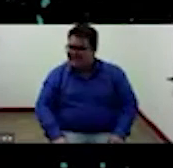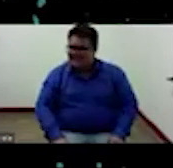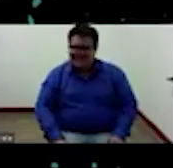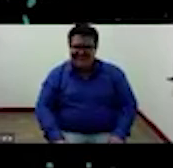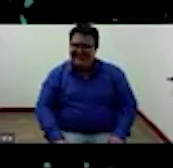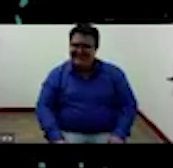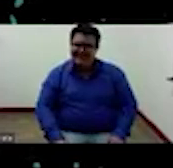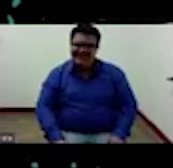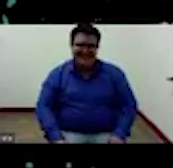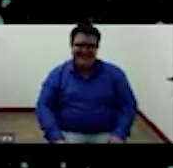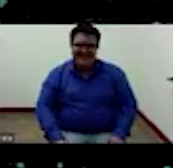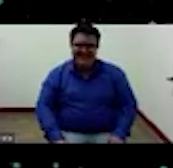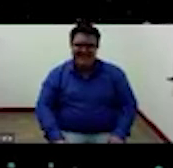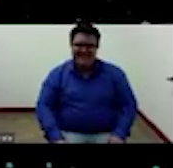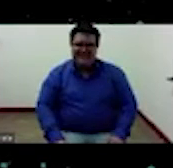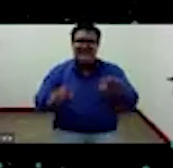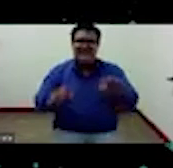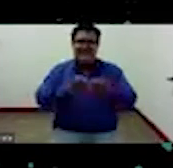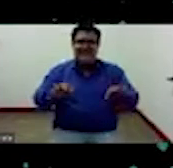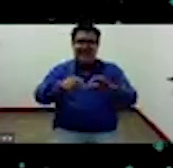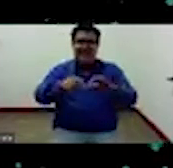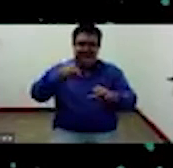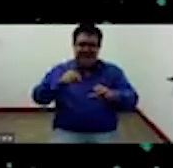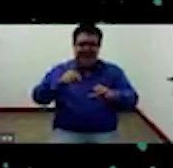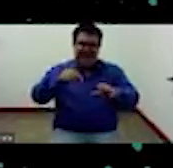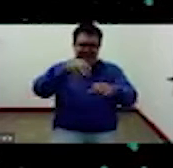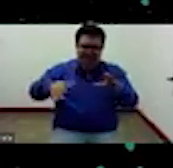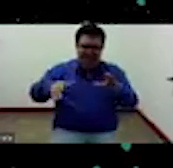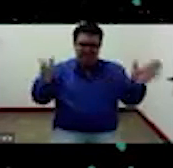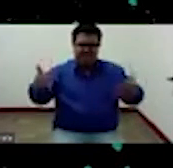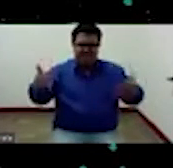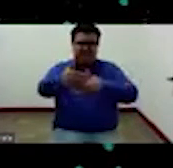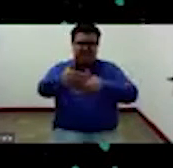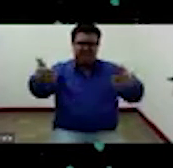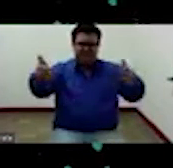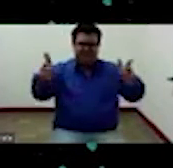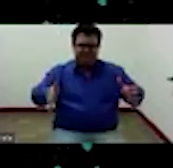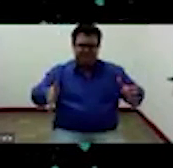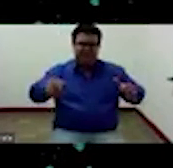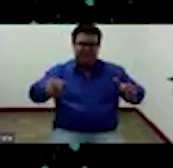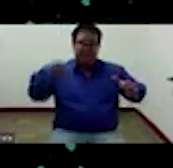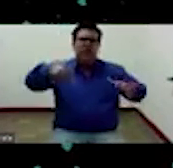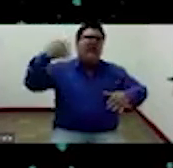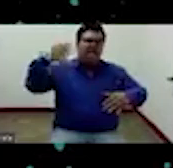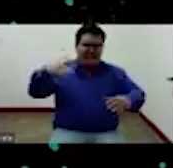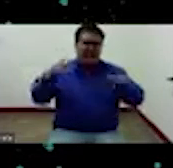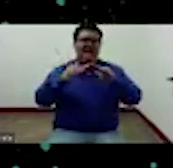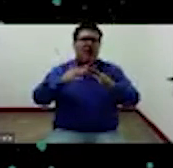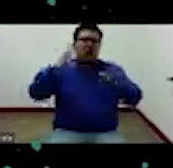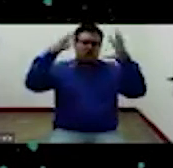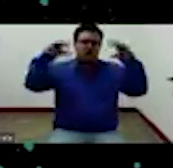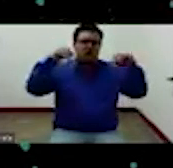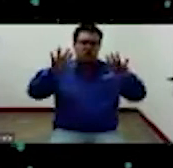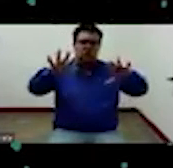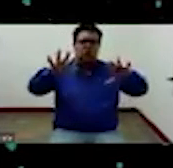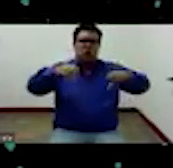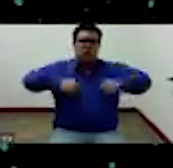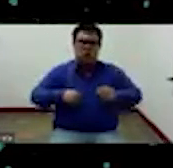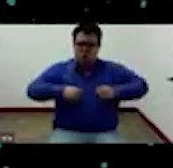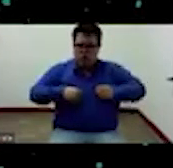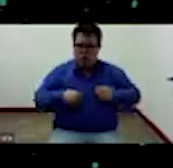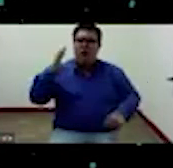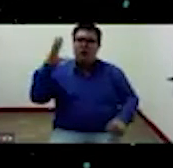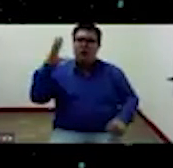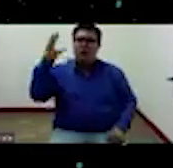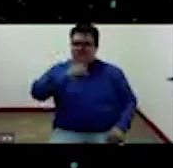Estos fósiles, que son bloques de las casas coloniales santafereñas, se encontraron algunas